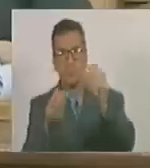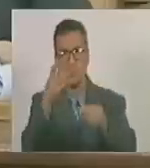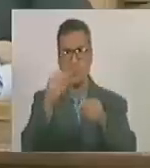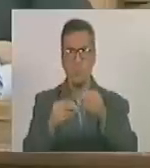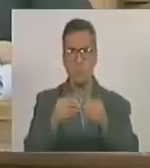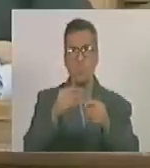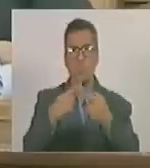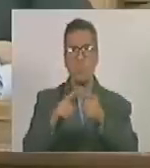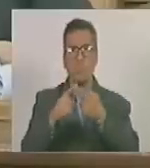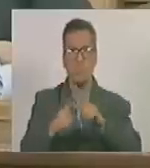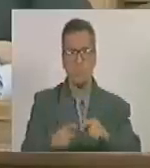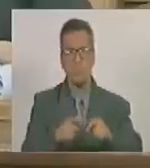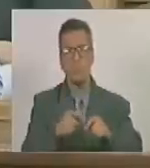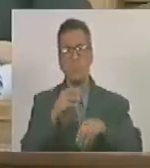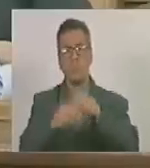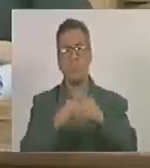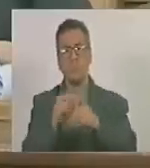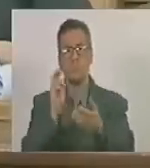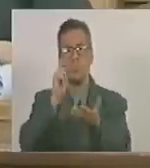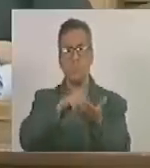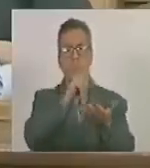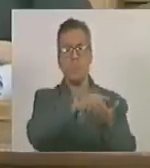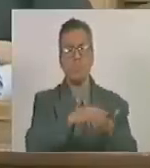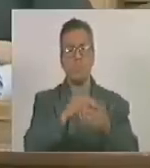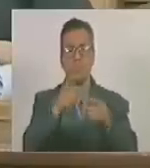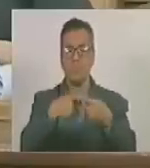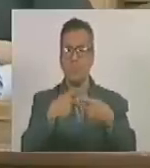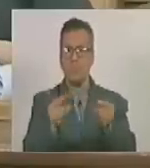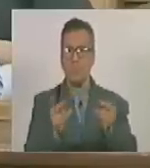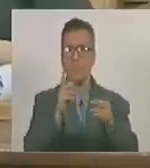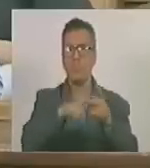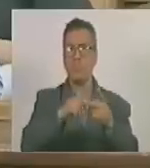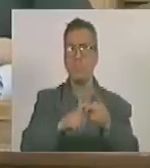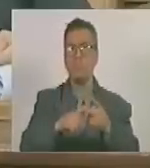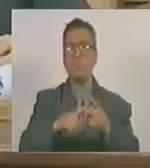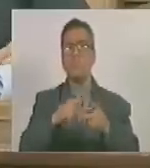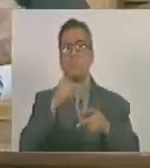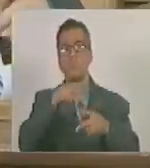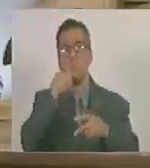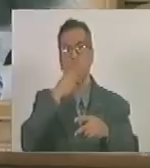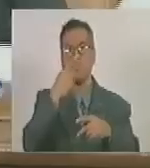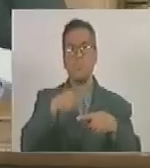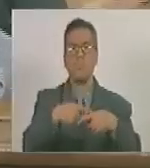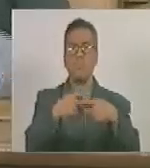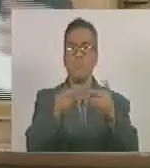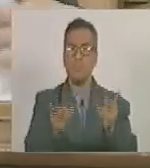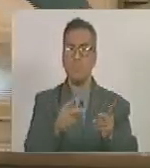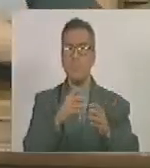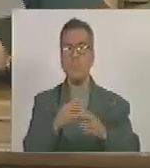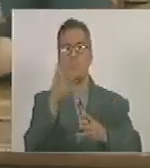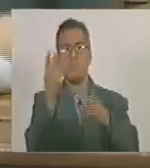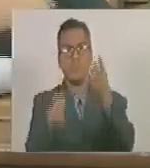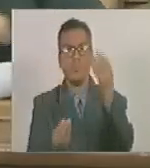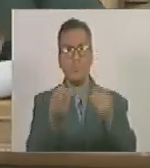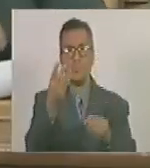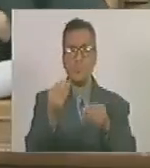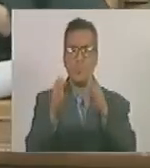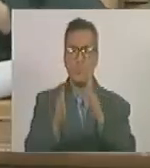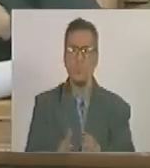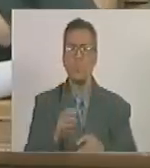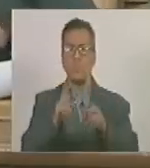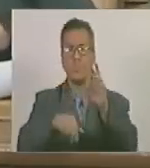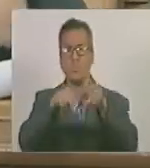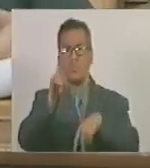para las distintas instancias de participación popular y de gestión de políticas públicas y comunales.